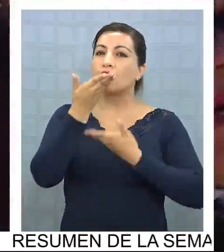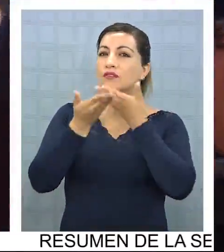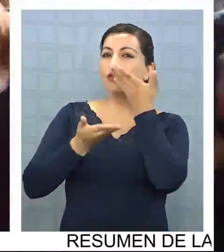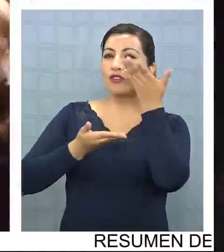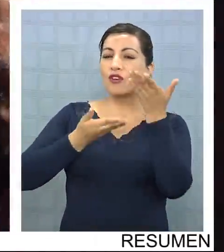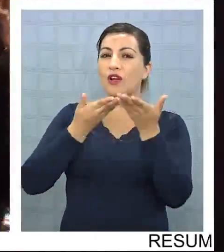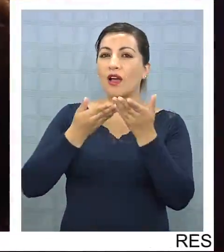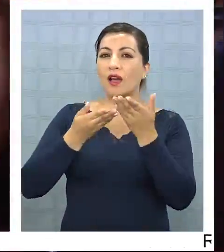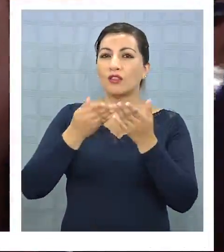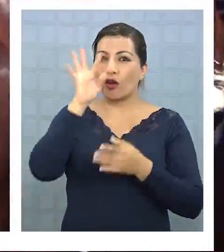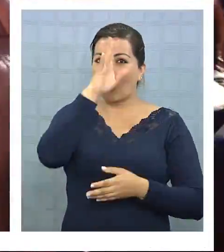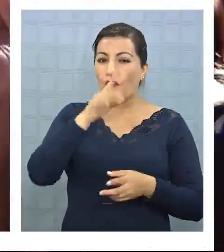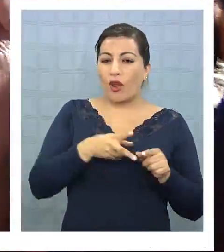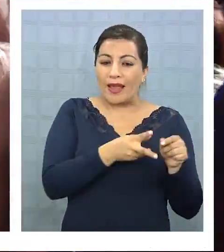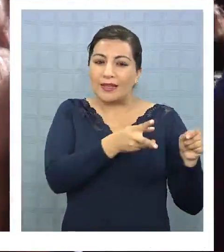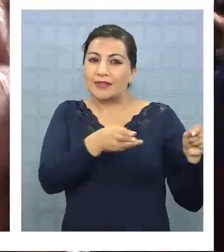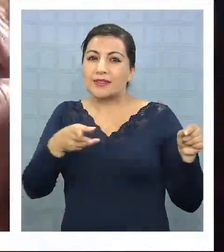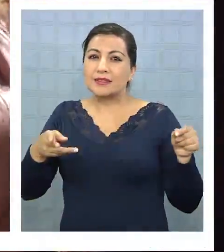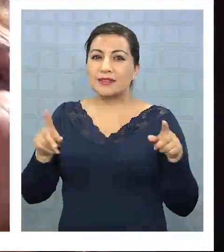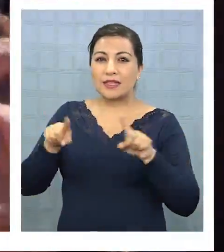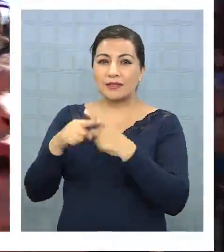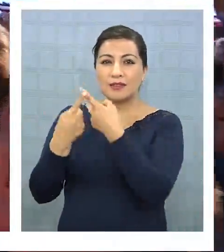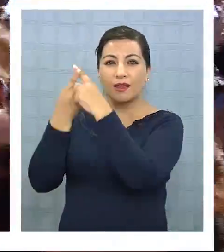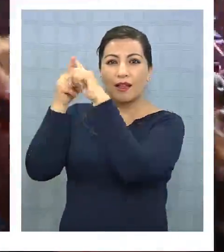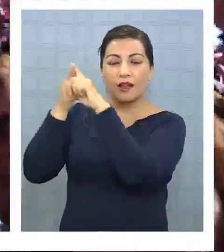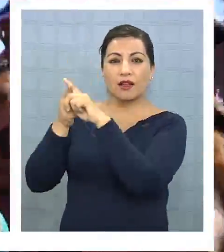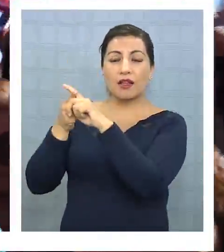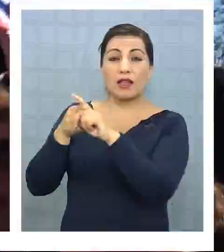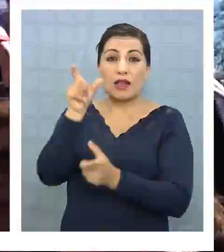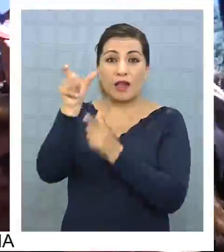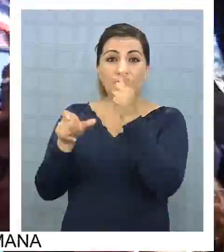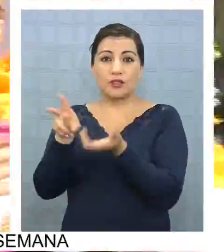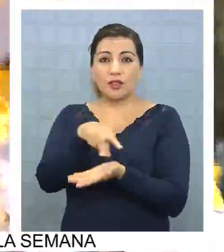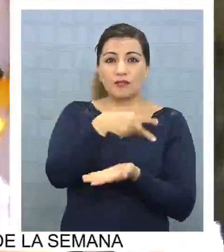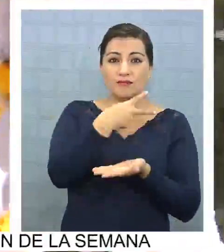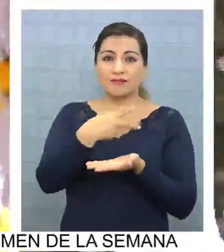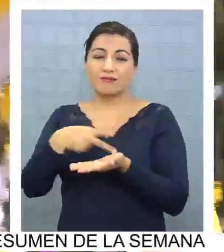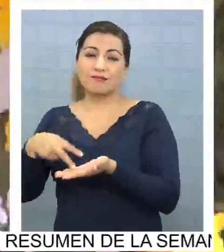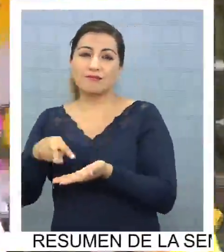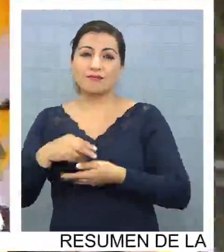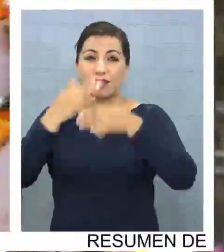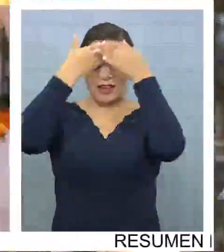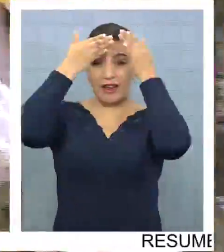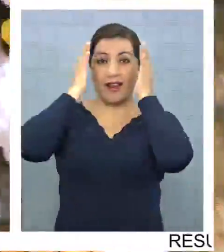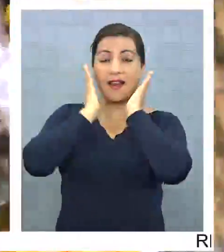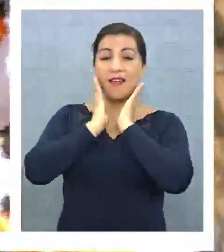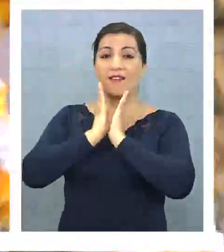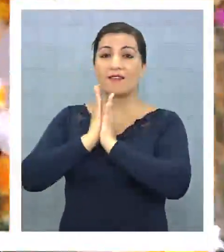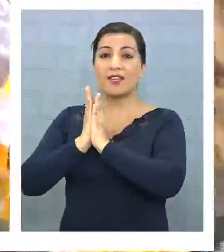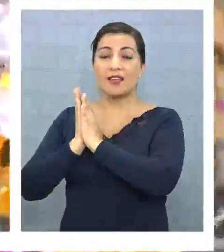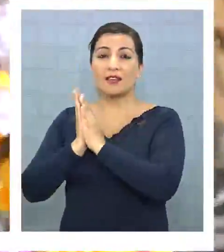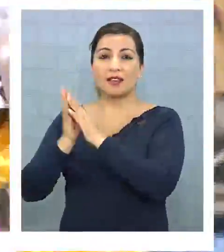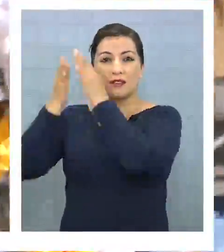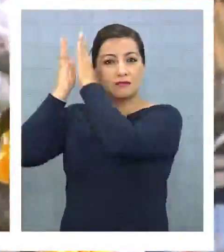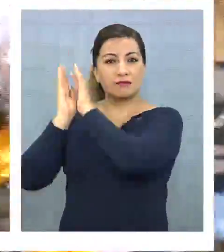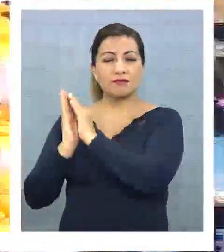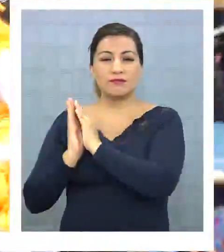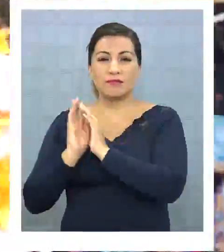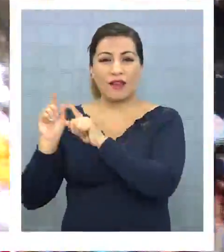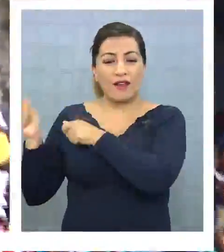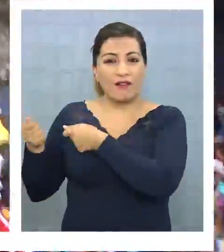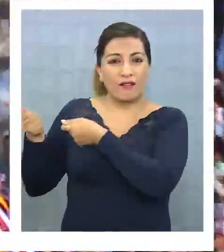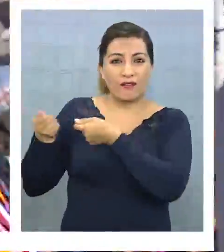las cintas de colores entrelazadas y el vaivén del público, la chinita finalmente descendió hasta el escenario donde la